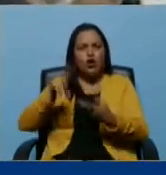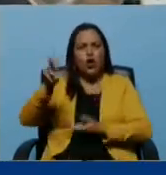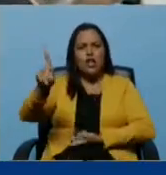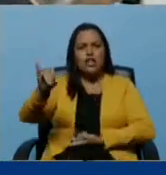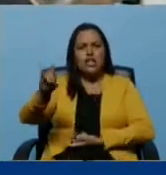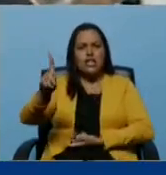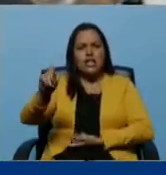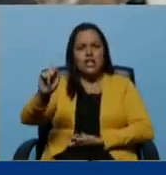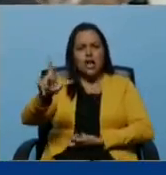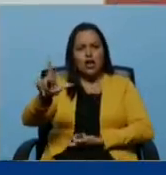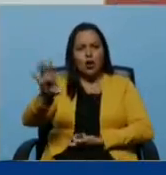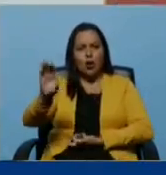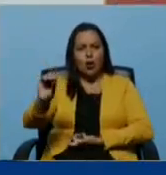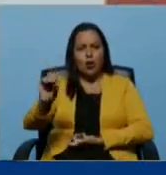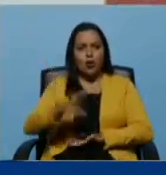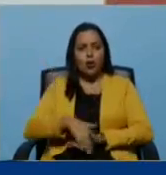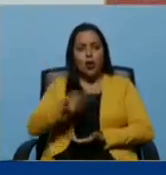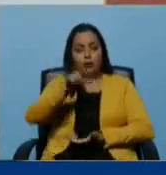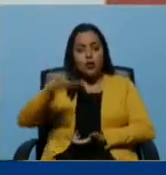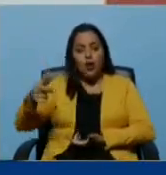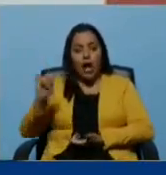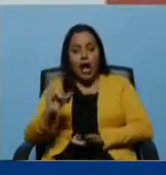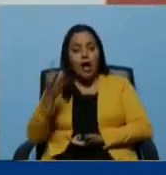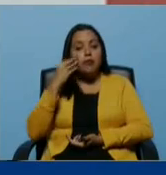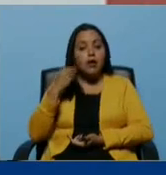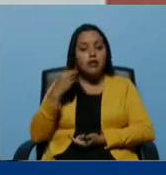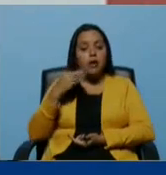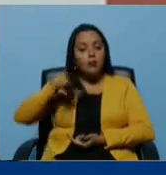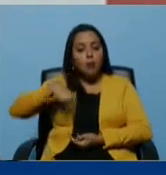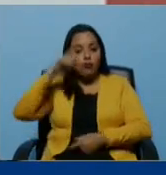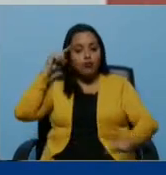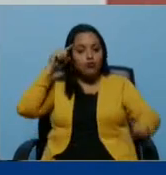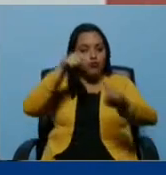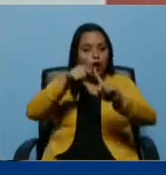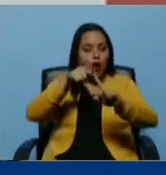experiencia, para que vayamos en ese objetivo.